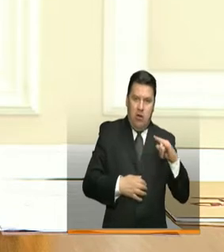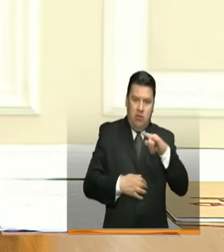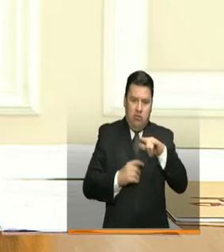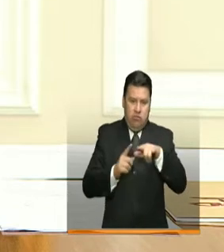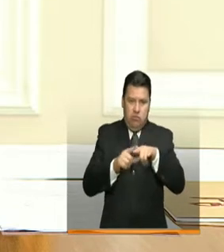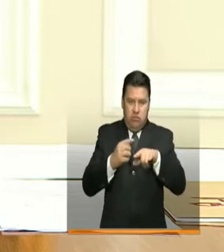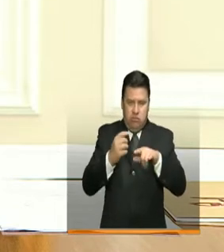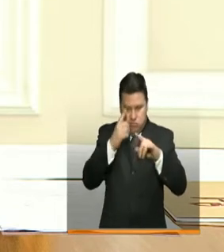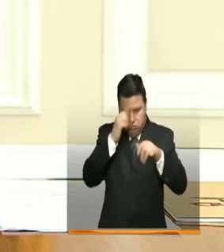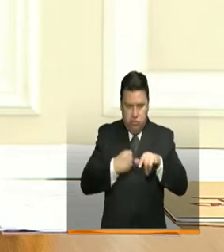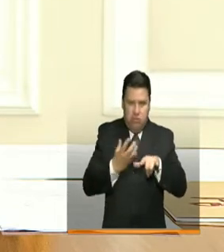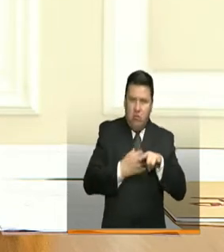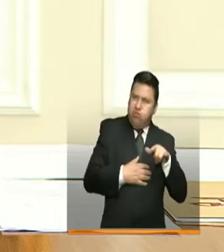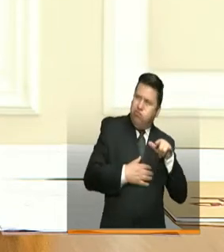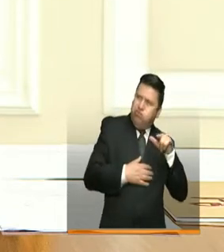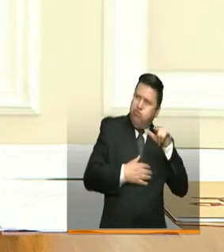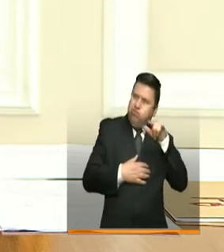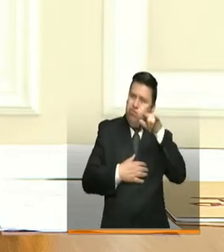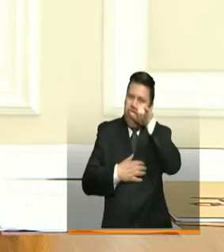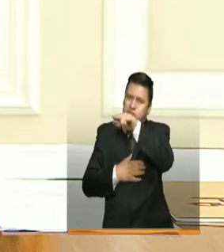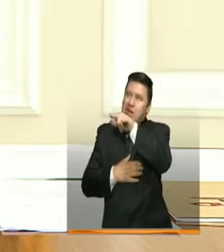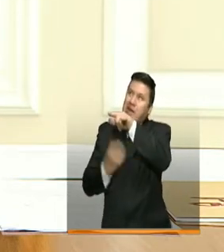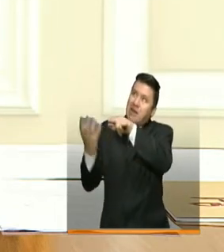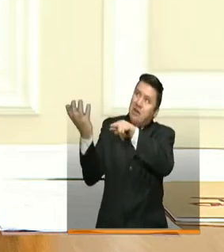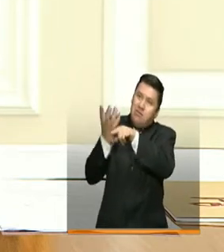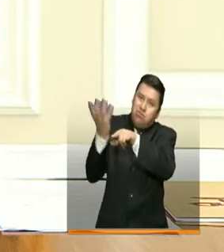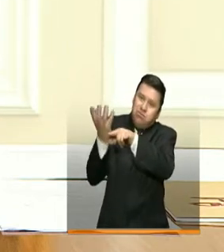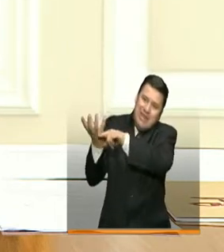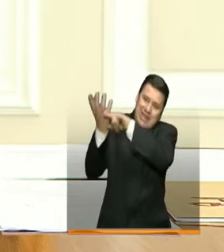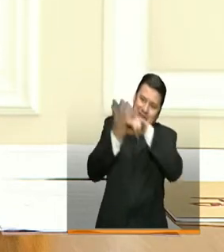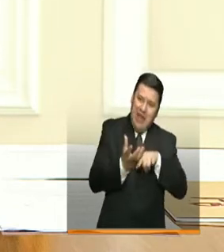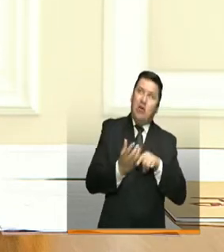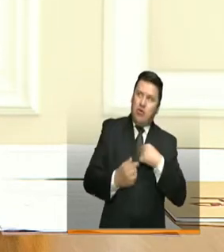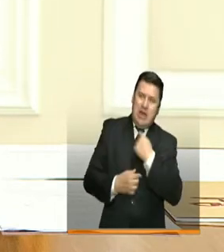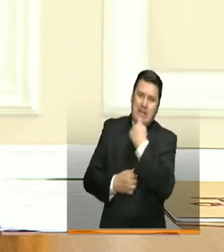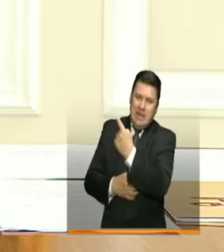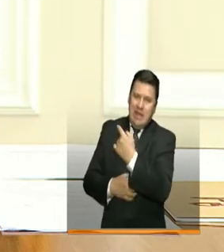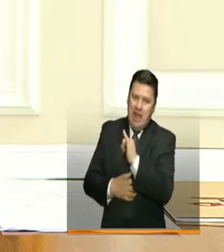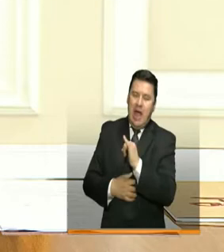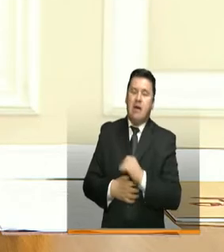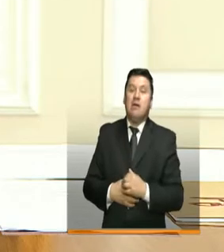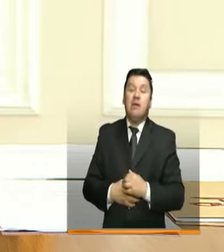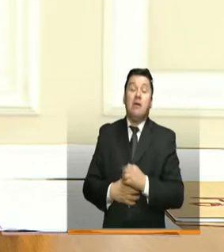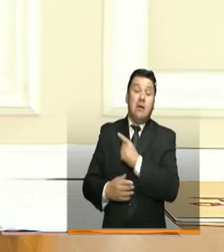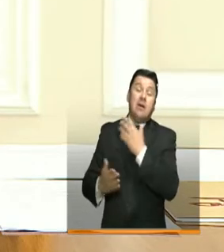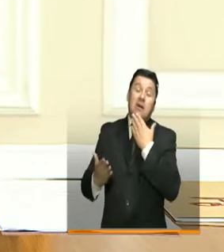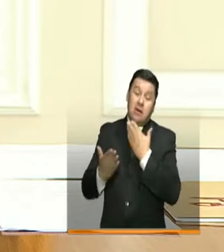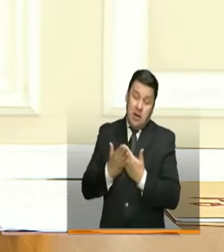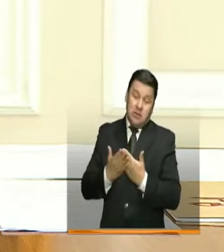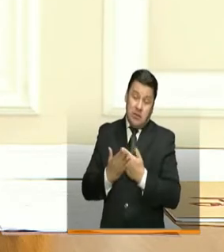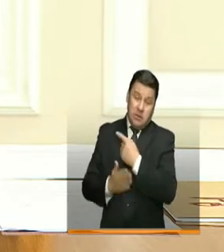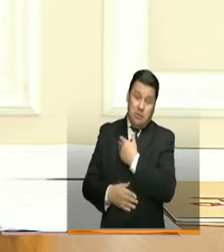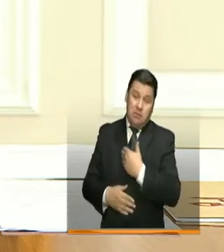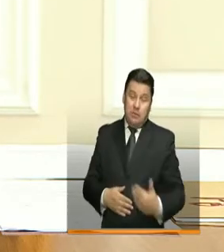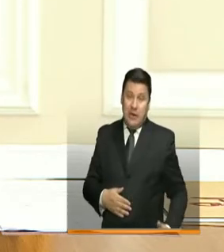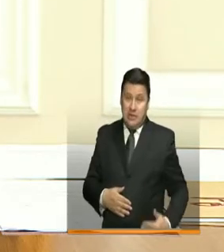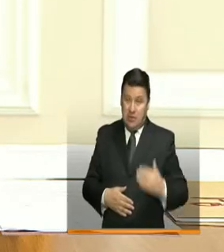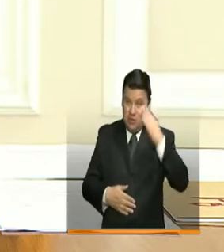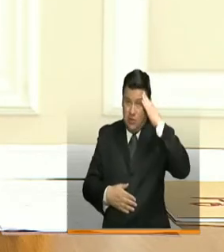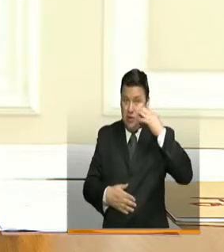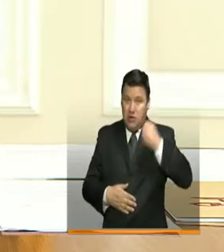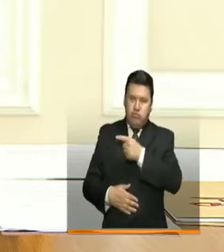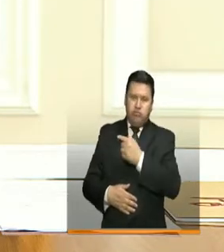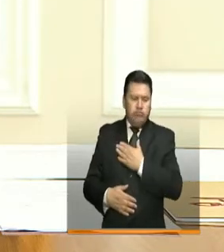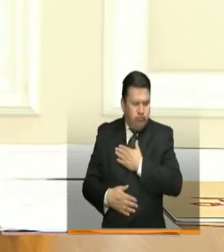Fuerza Aérea para traer esos implementos a nuestro país. Y quiero agradecerle también al presidente Moon la oferta que ha